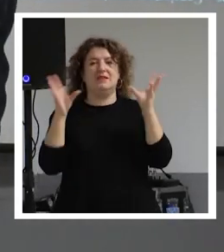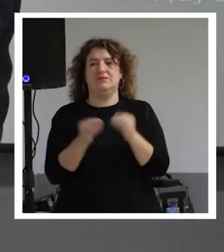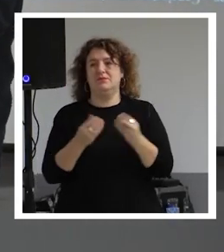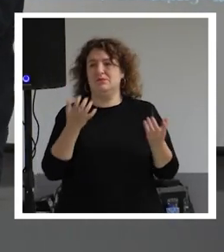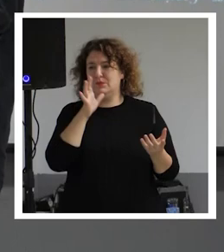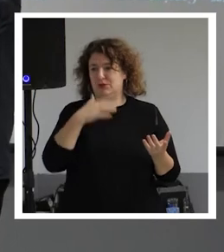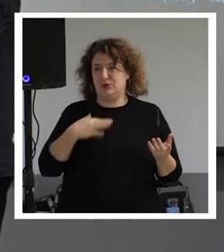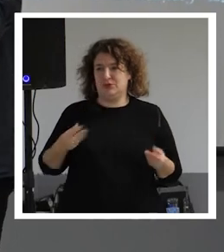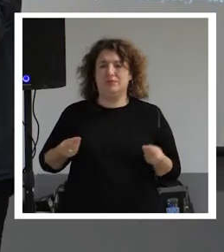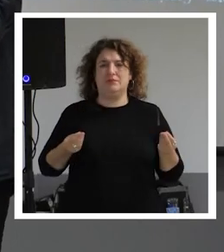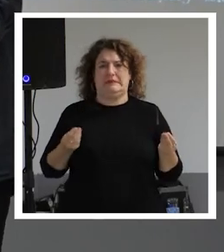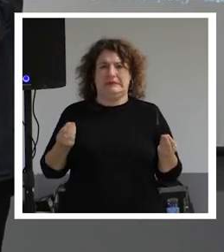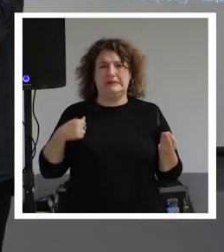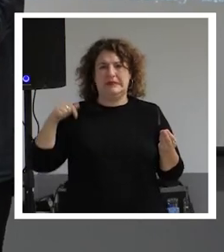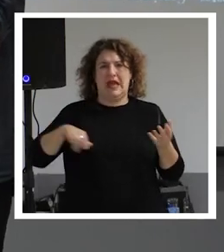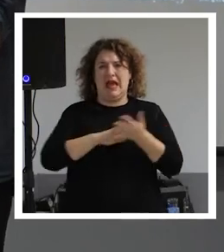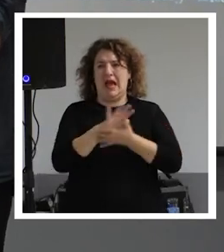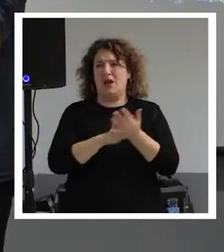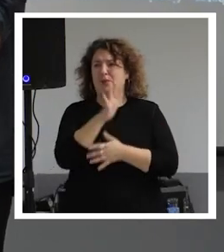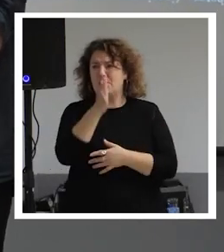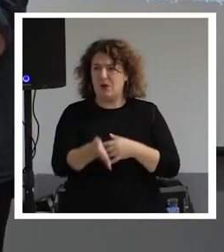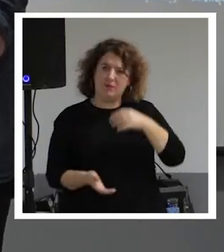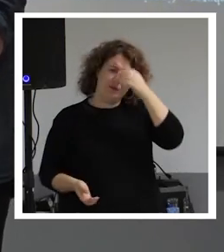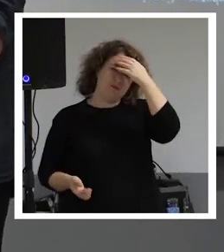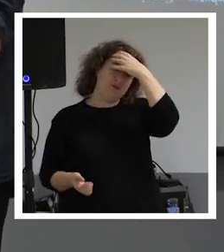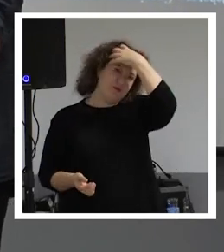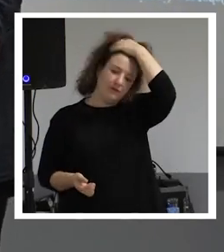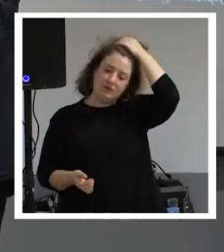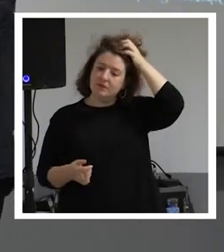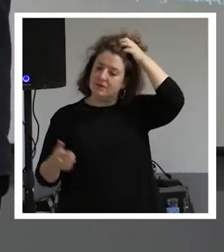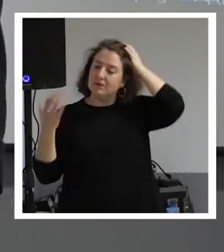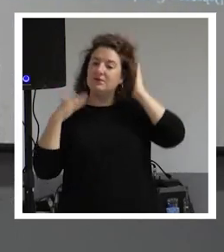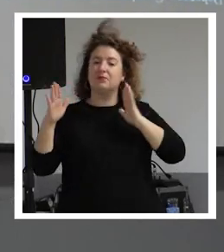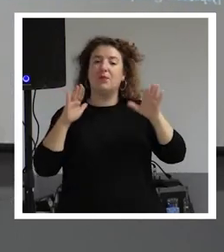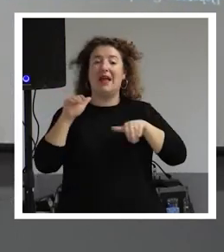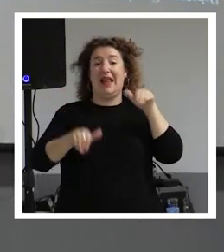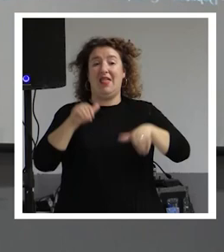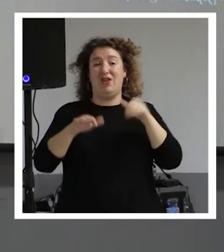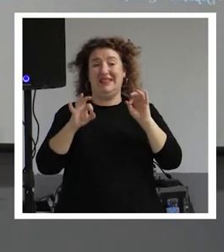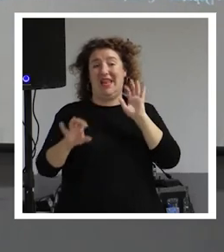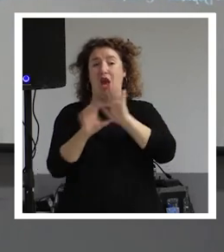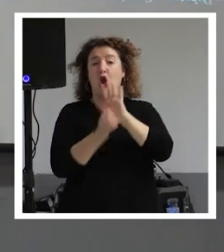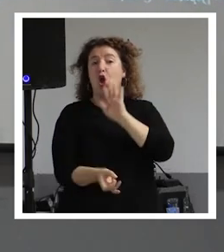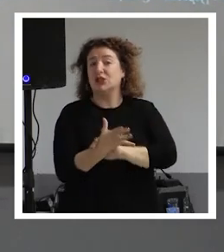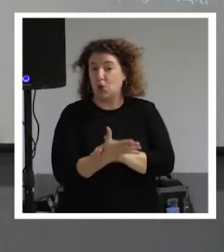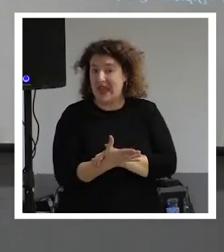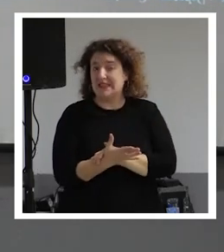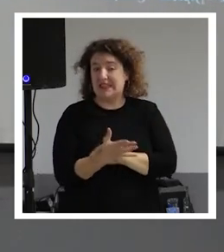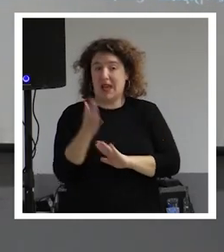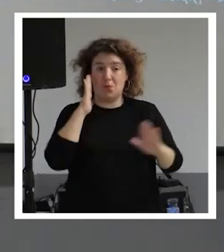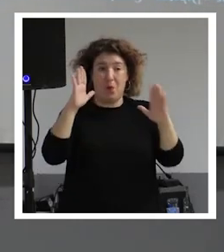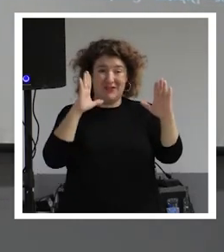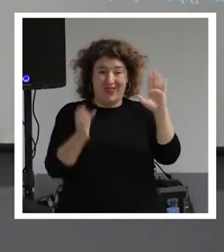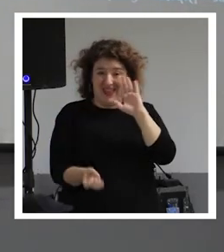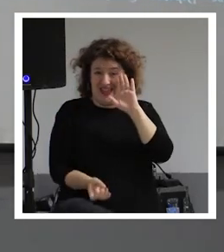estrategia y organización o no entonces ahí hay una conclusión que